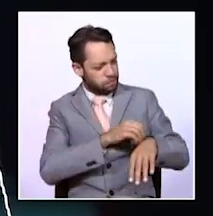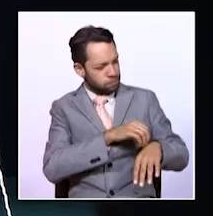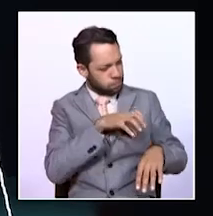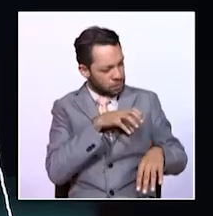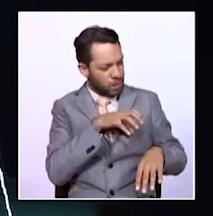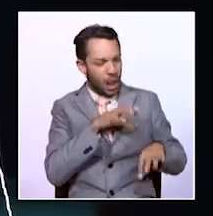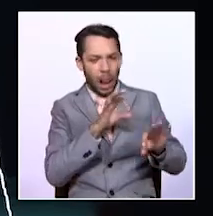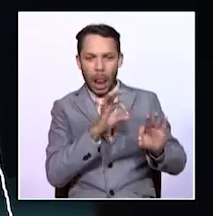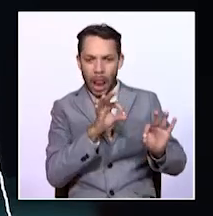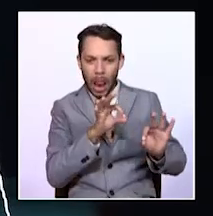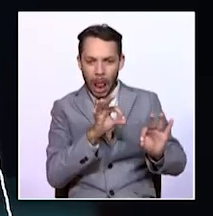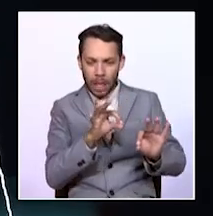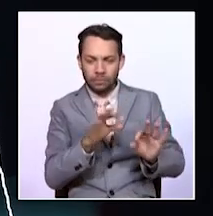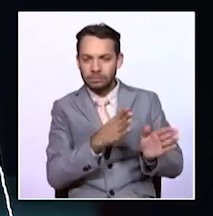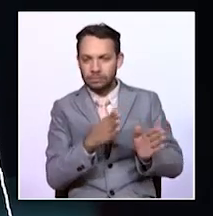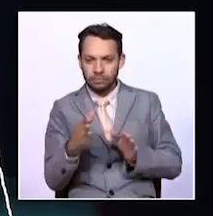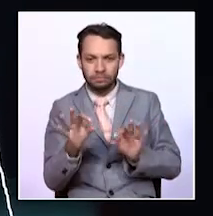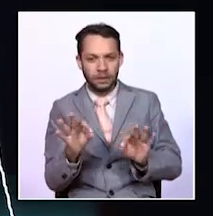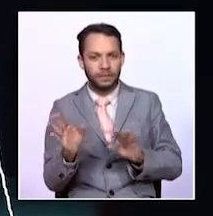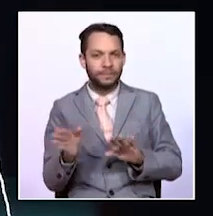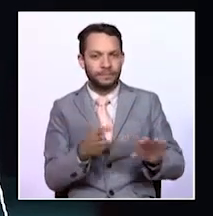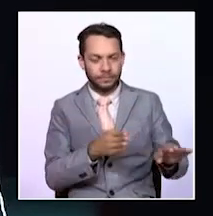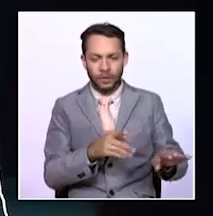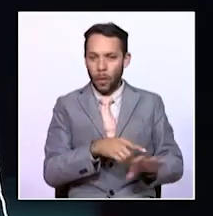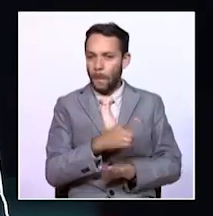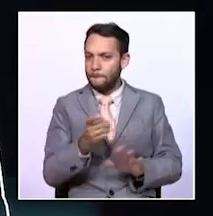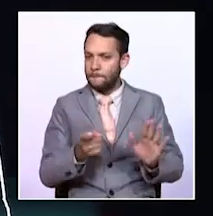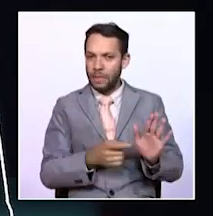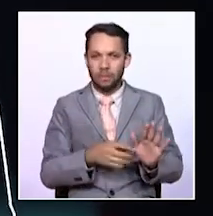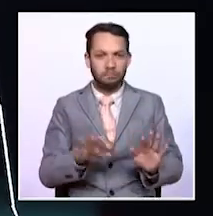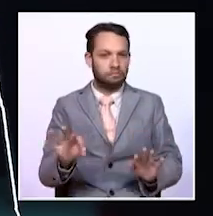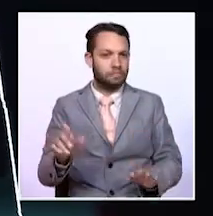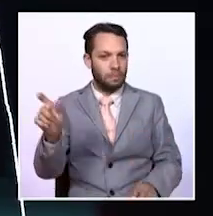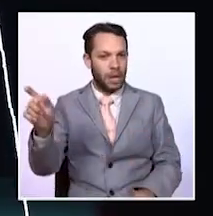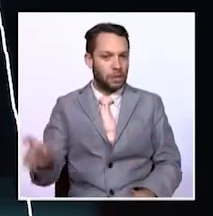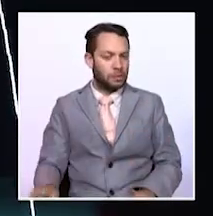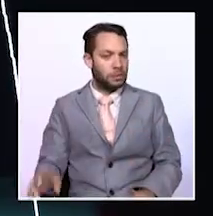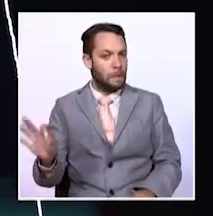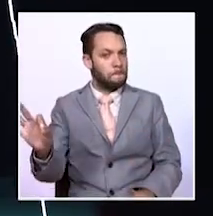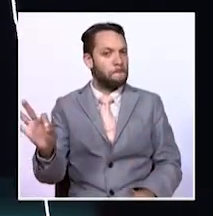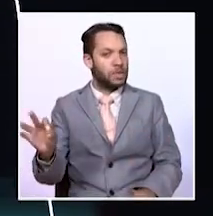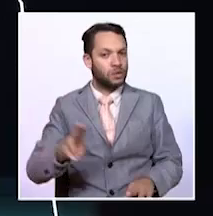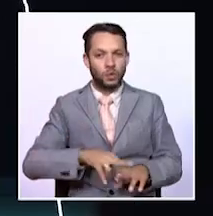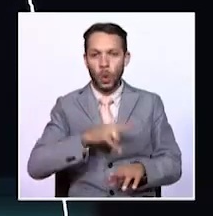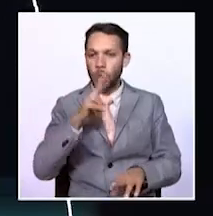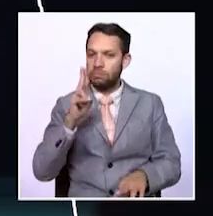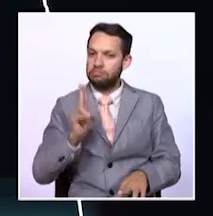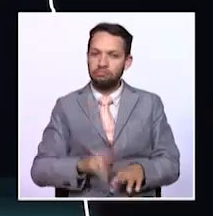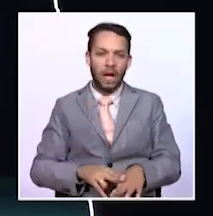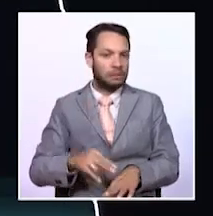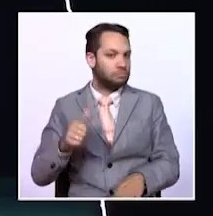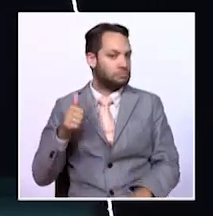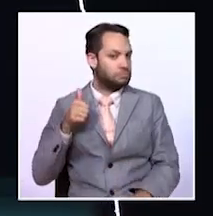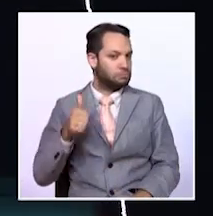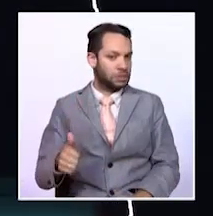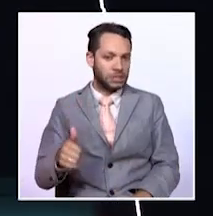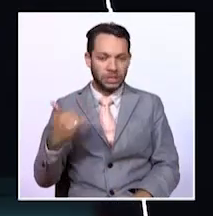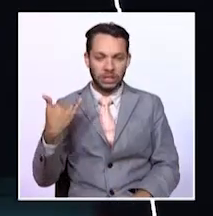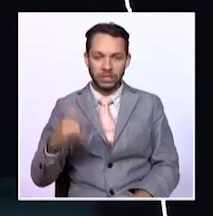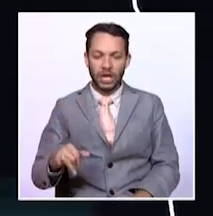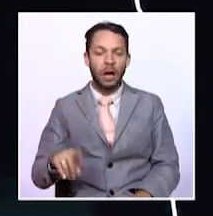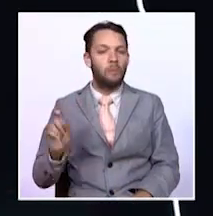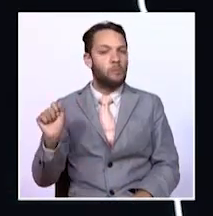alteración funcional sobre la glándula. Está completamente, es una glándula normal, la